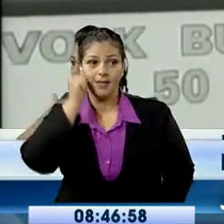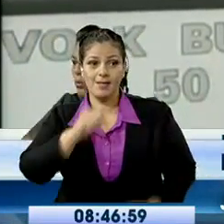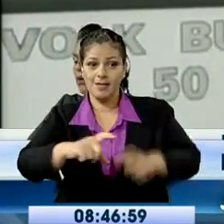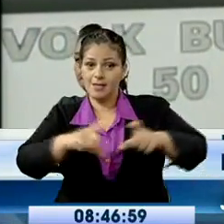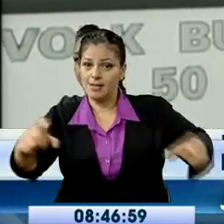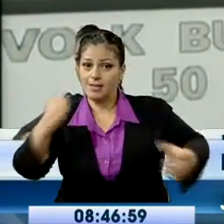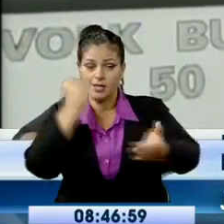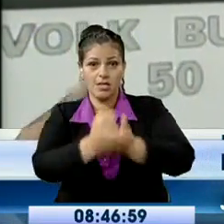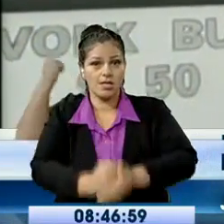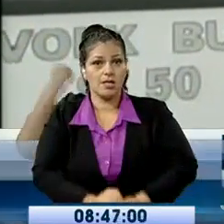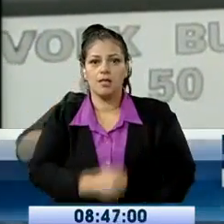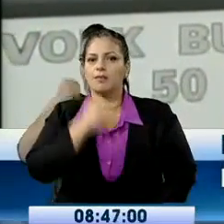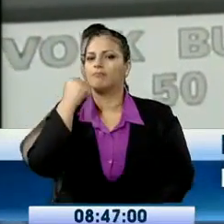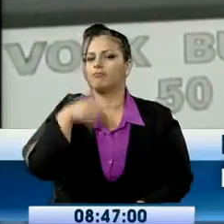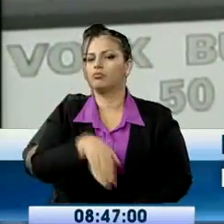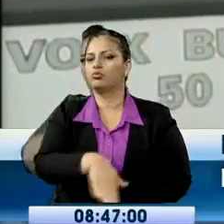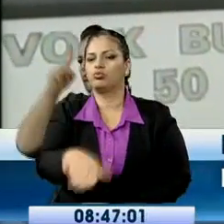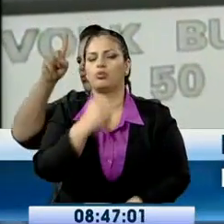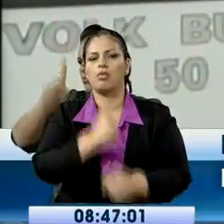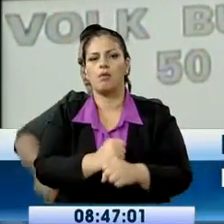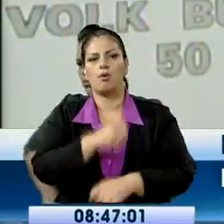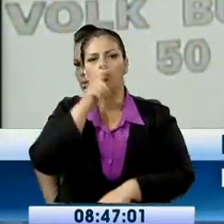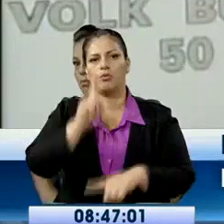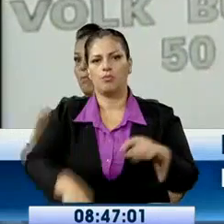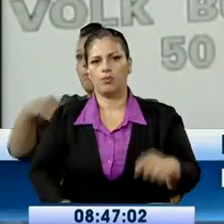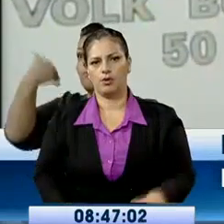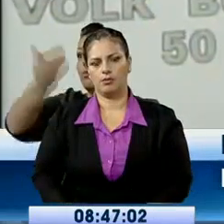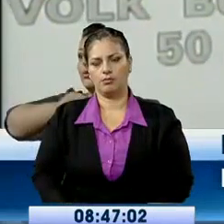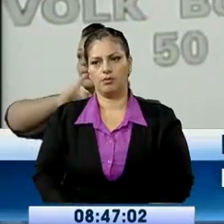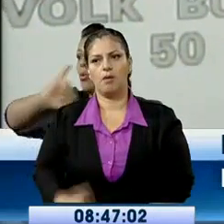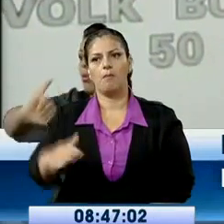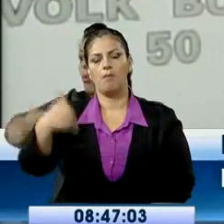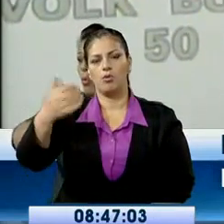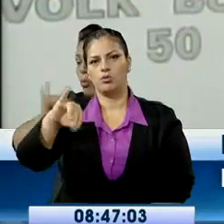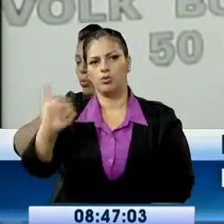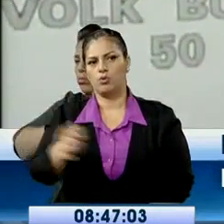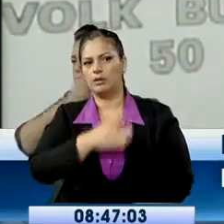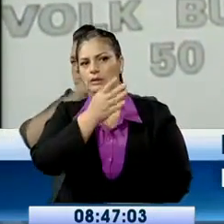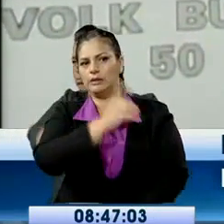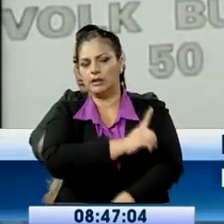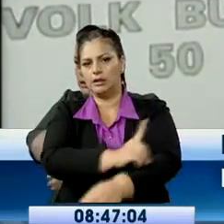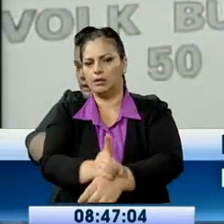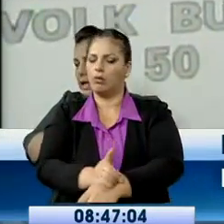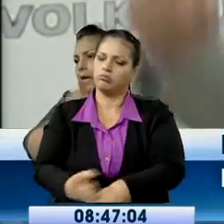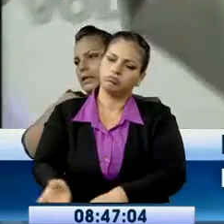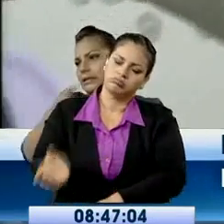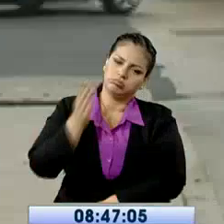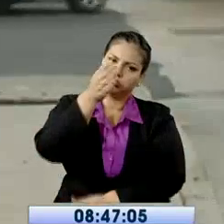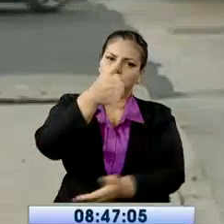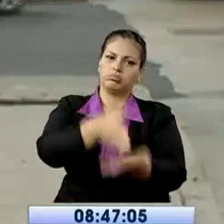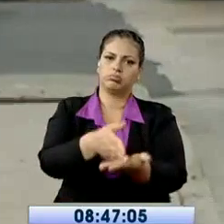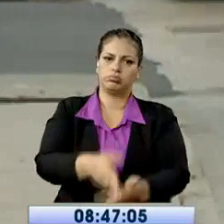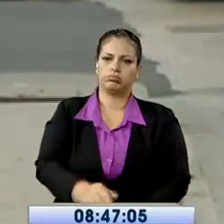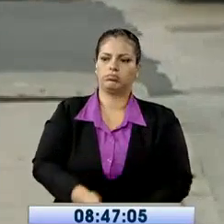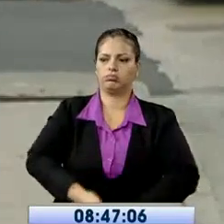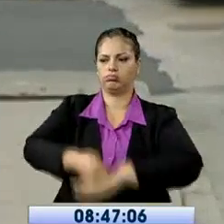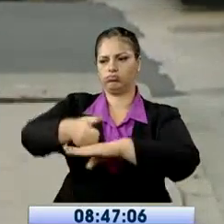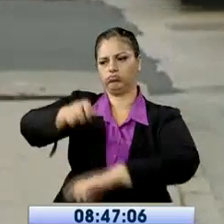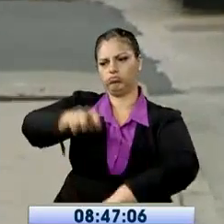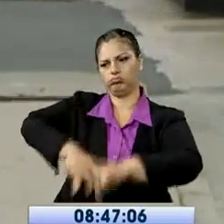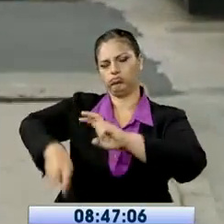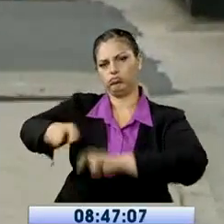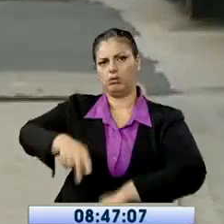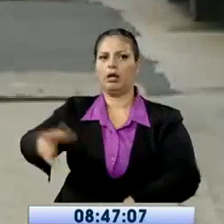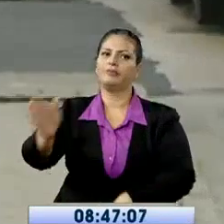solamente asistir a los días jueves a la vía Daule, donde vamos a hacer los censos continuos. Los conductores de este tipo